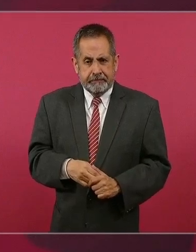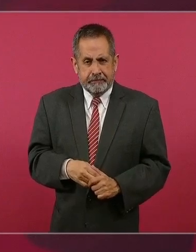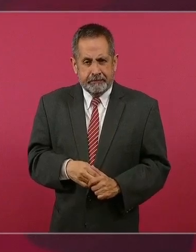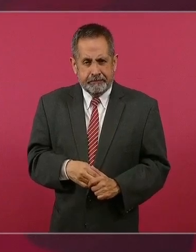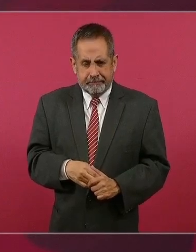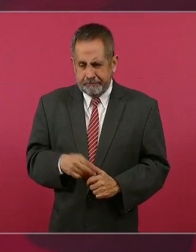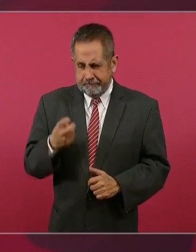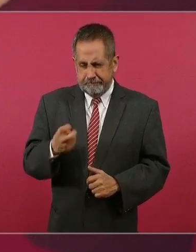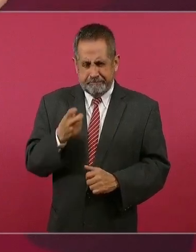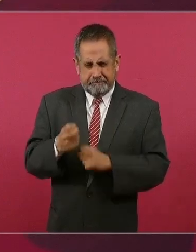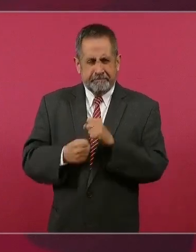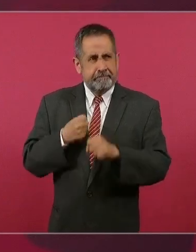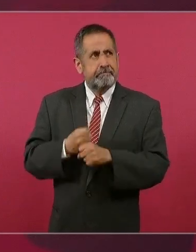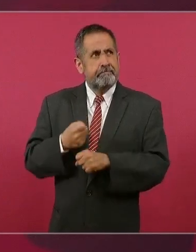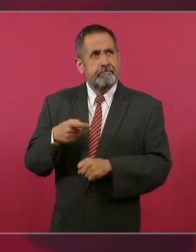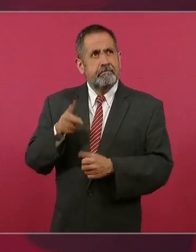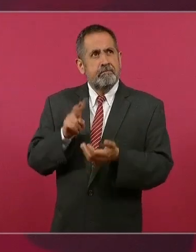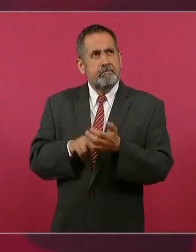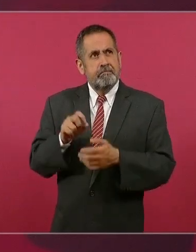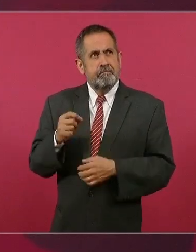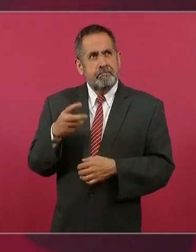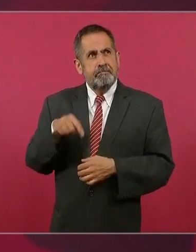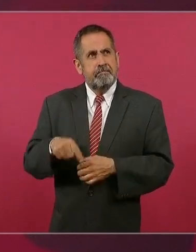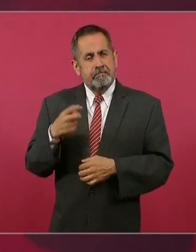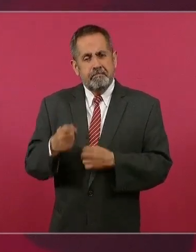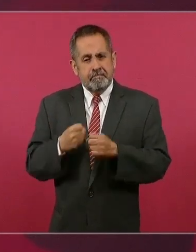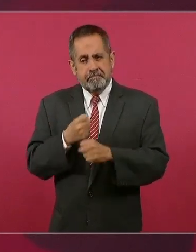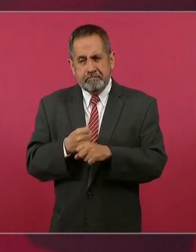en este año nada más